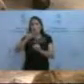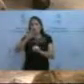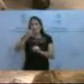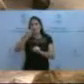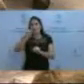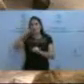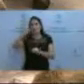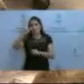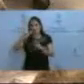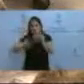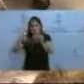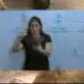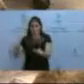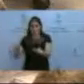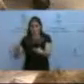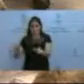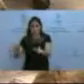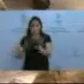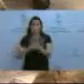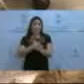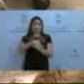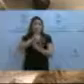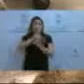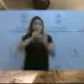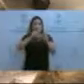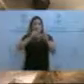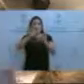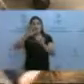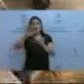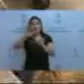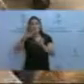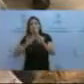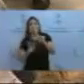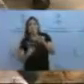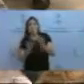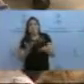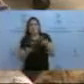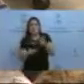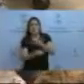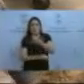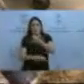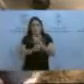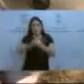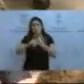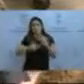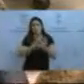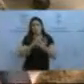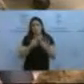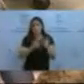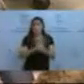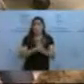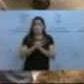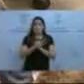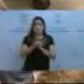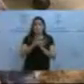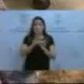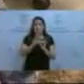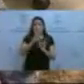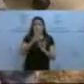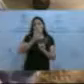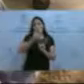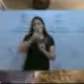36.105 personas, son 1.655 menos que en agosto de 2016, un descenso